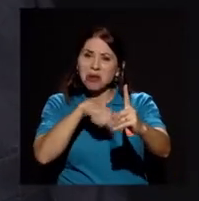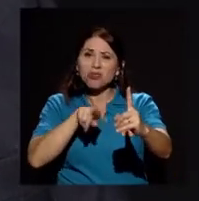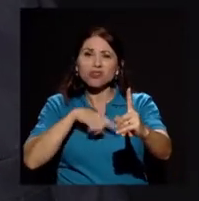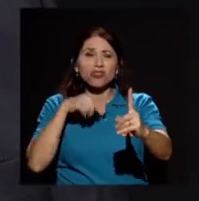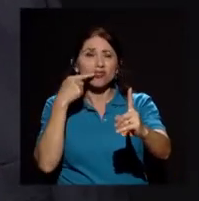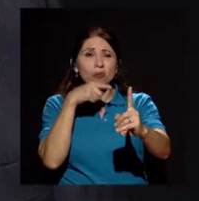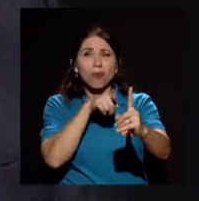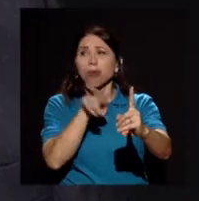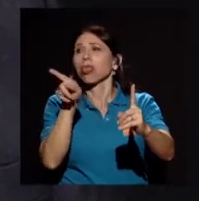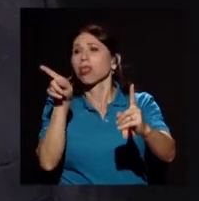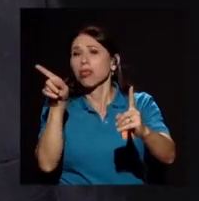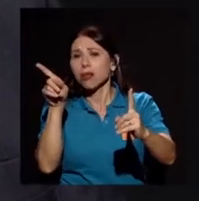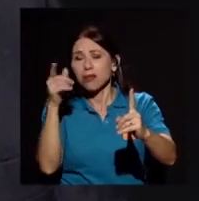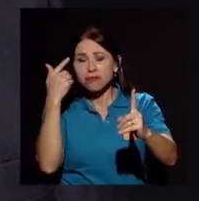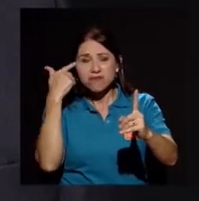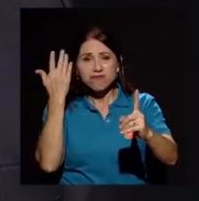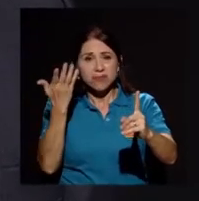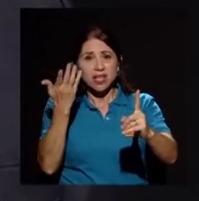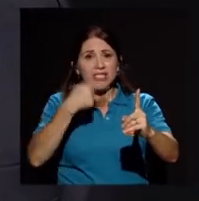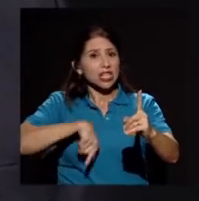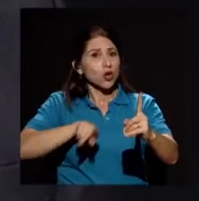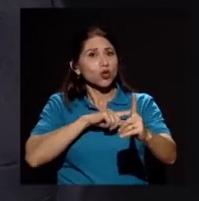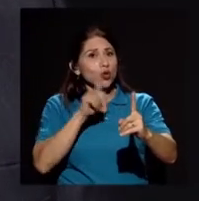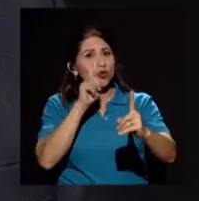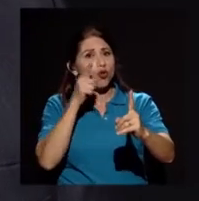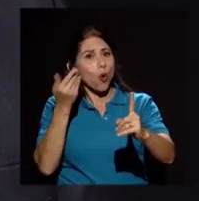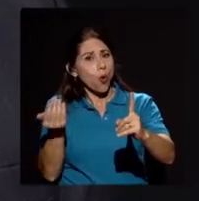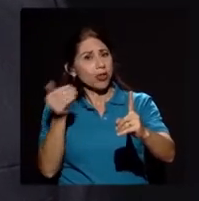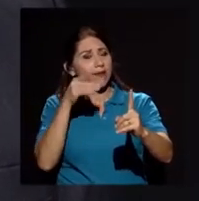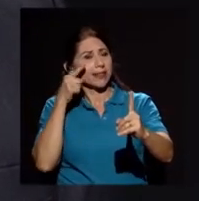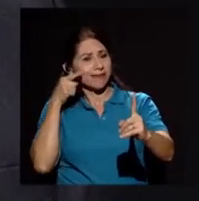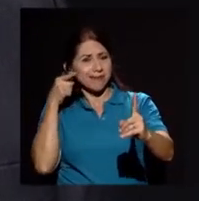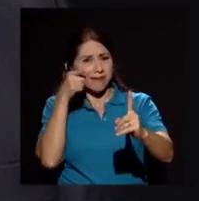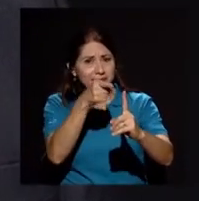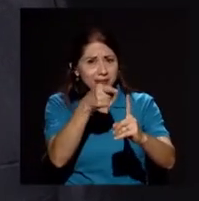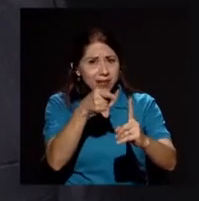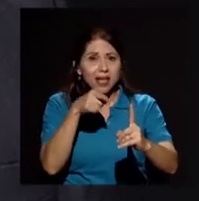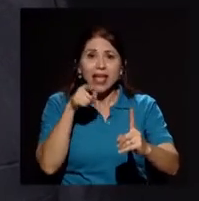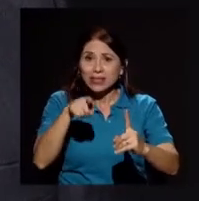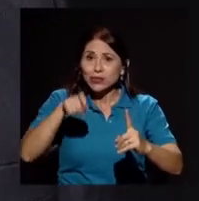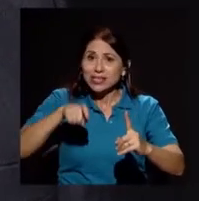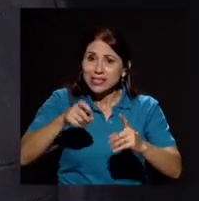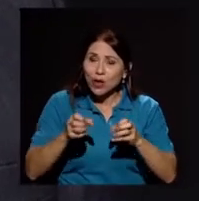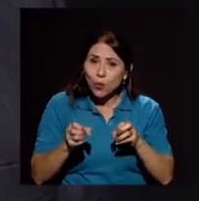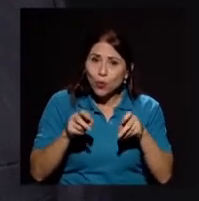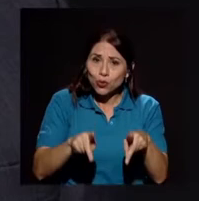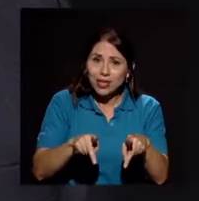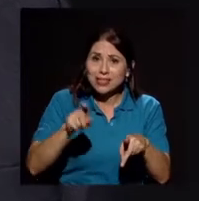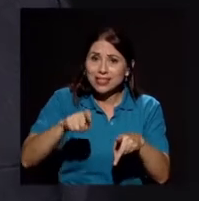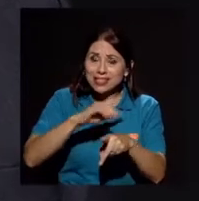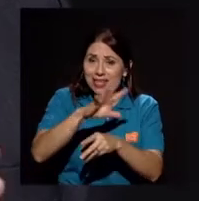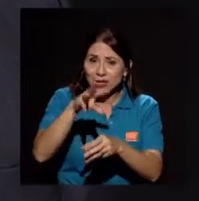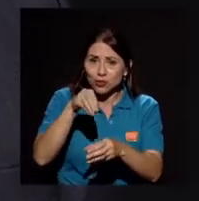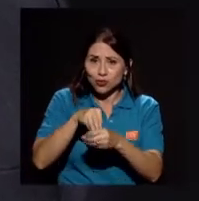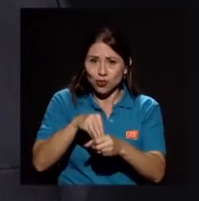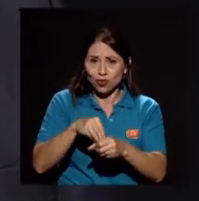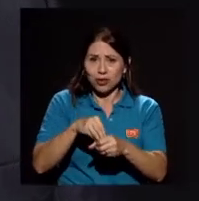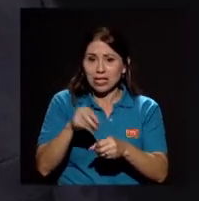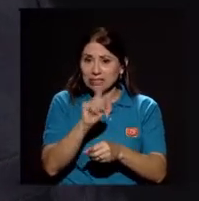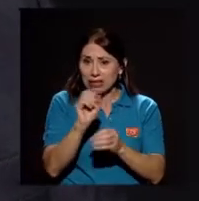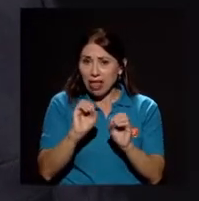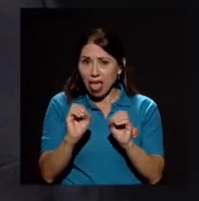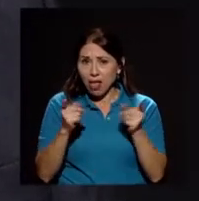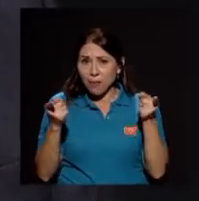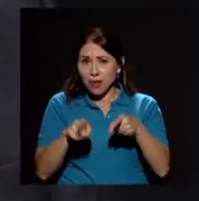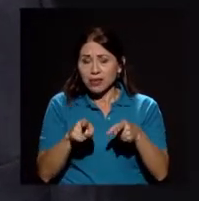retomamos esos elementos que muchos pasan por oportunidades por inclusión yo creo que al final de cuentas nuestra historia no va a ser